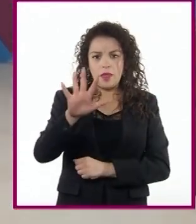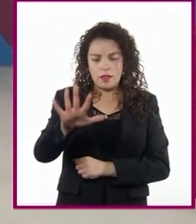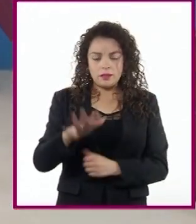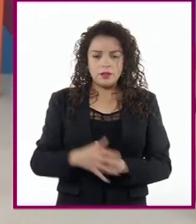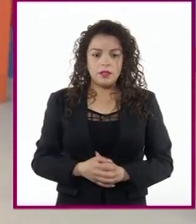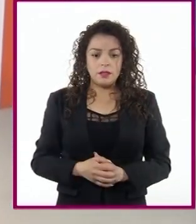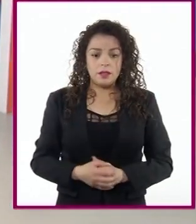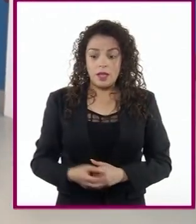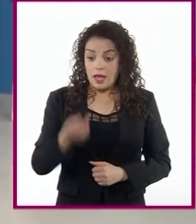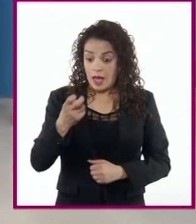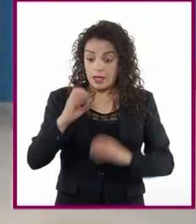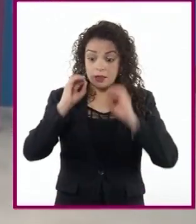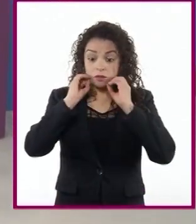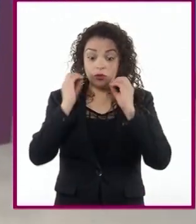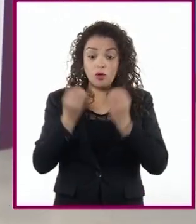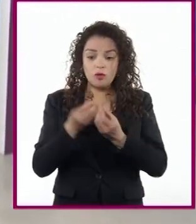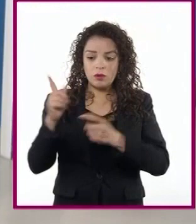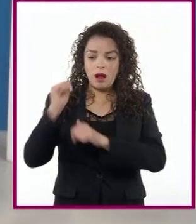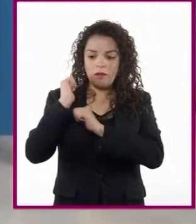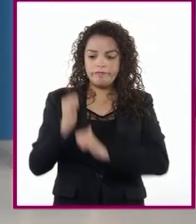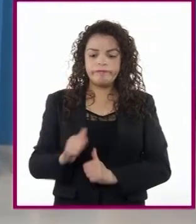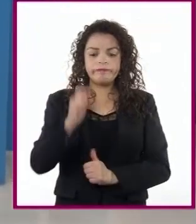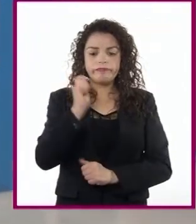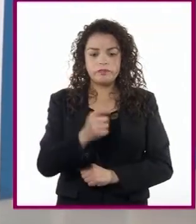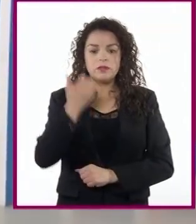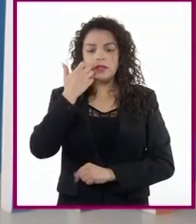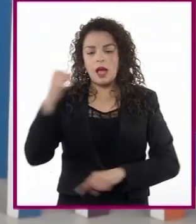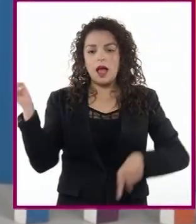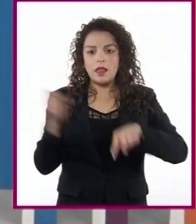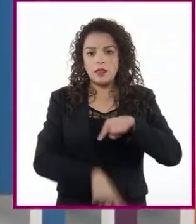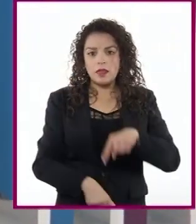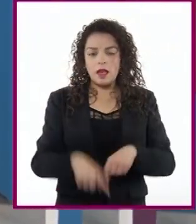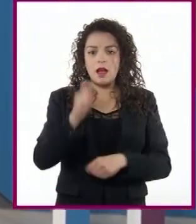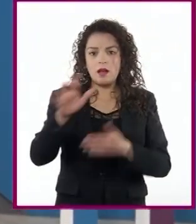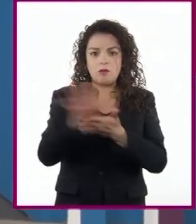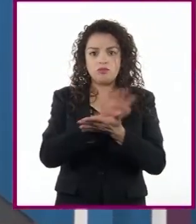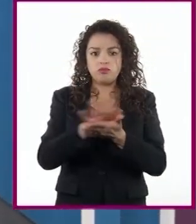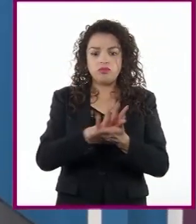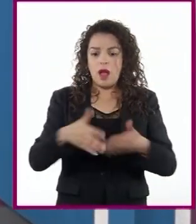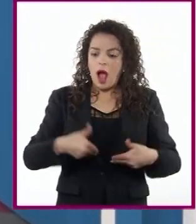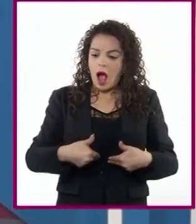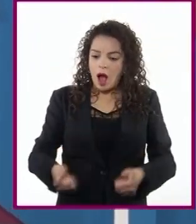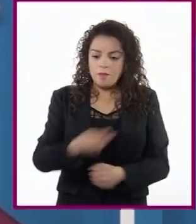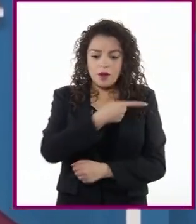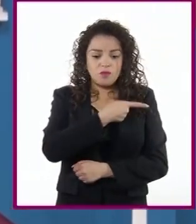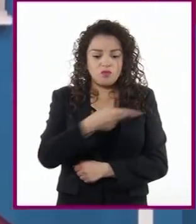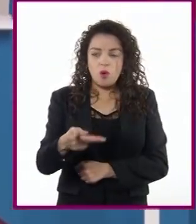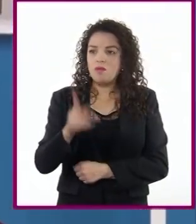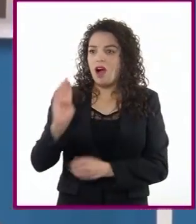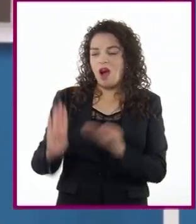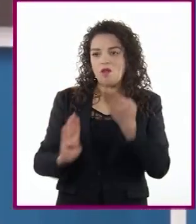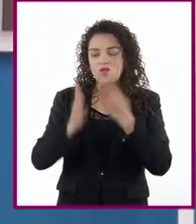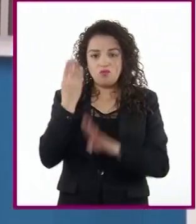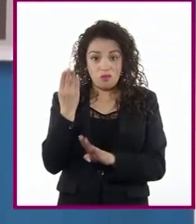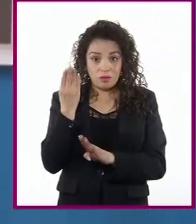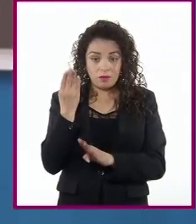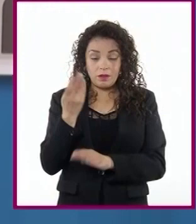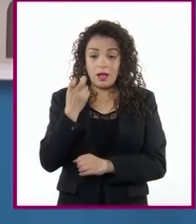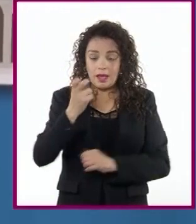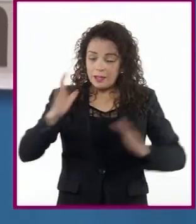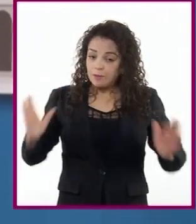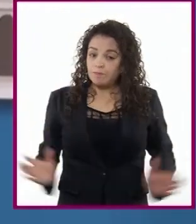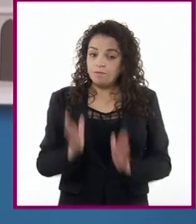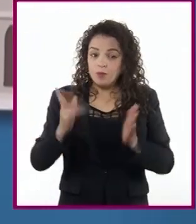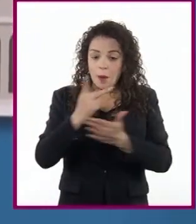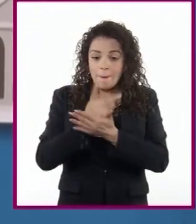Esta organización se encarga de combatir el hambre y la pobreza en el mundo. A su vez, impulsa proyectos para lograr una